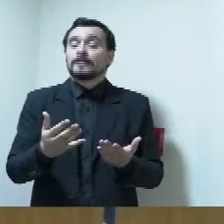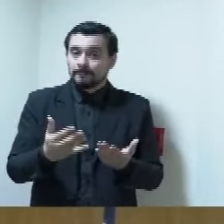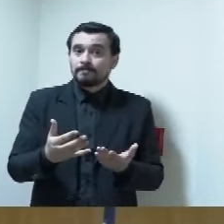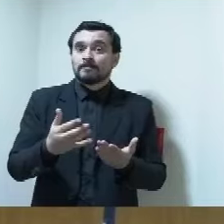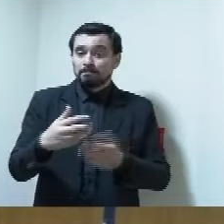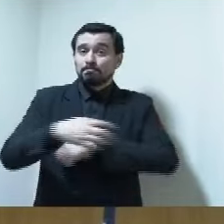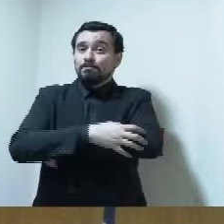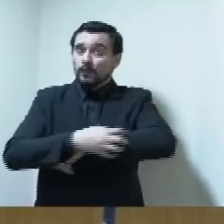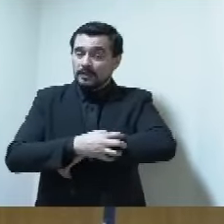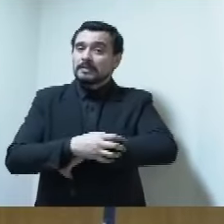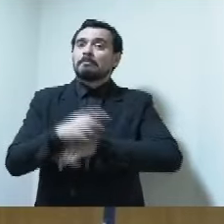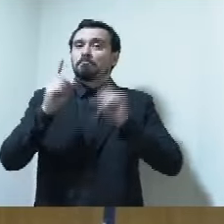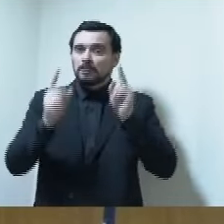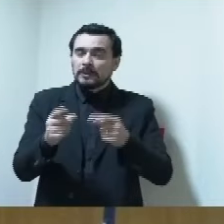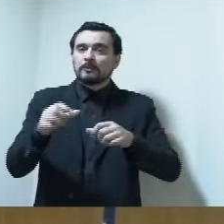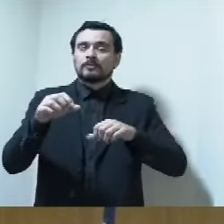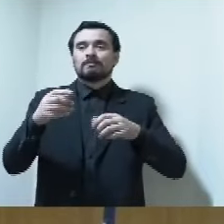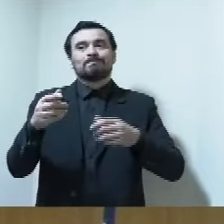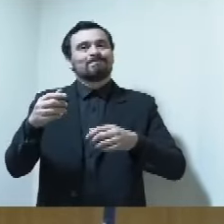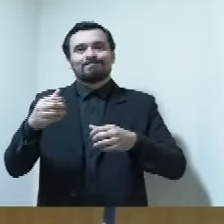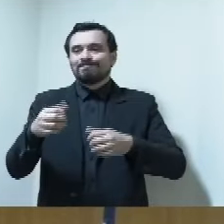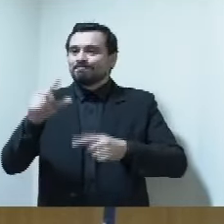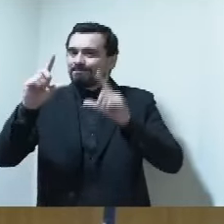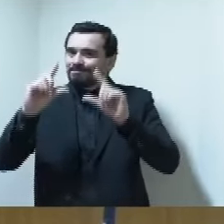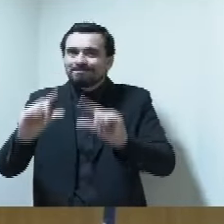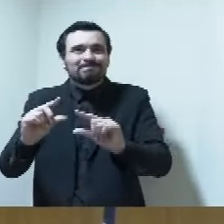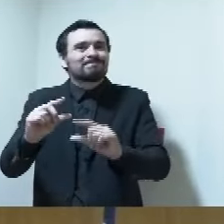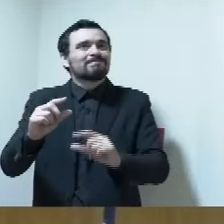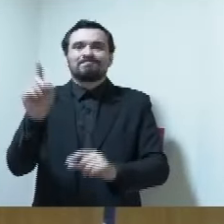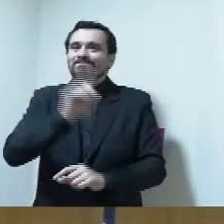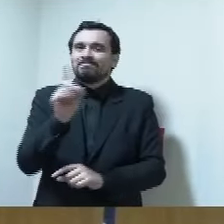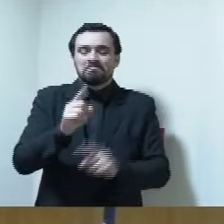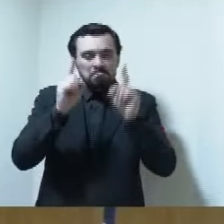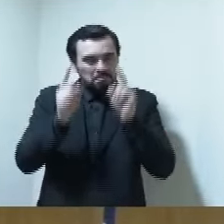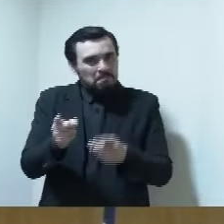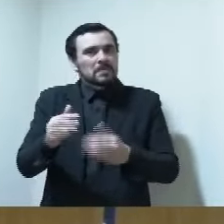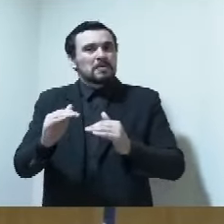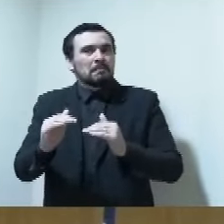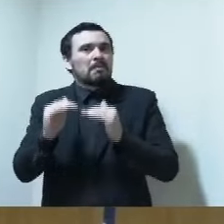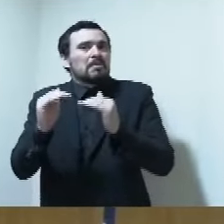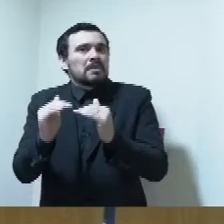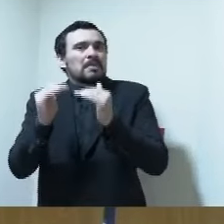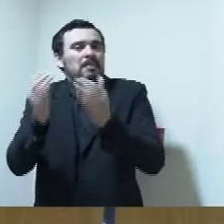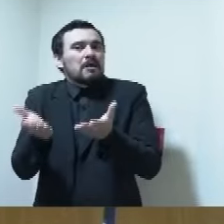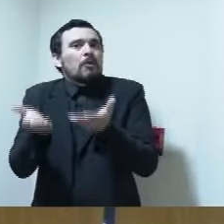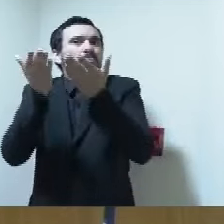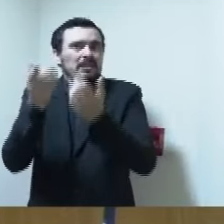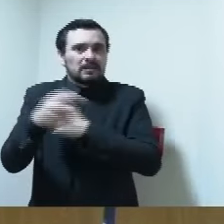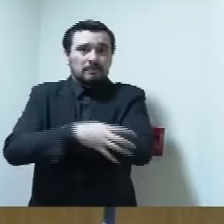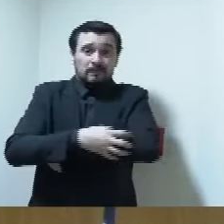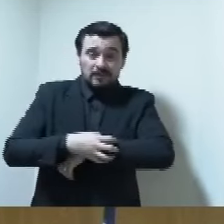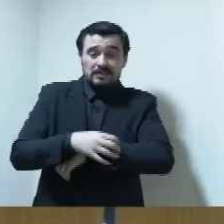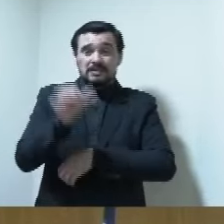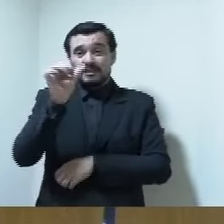de la pobreza, sino que inclusive aumentó, con un 25,5% de pobreza total y un 6,1% de